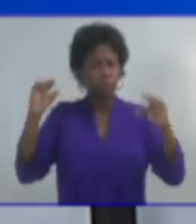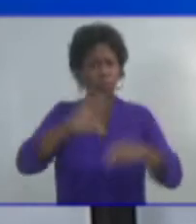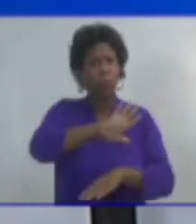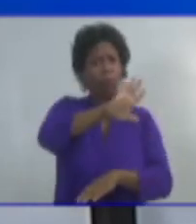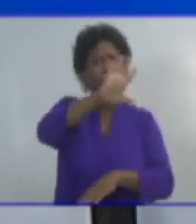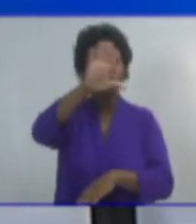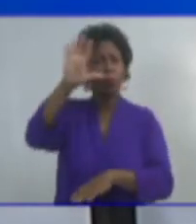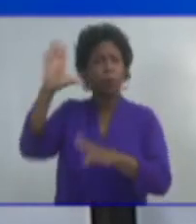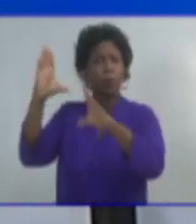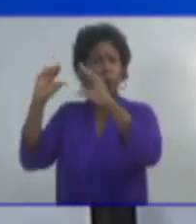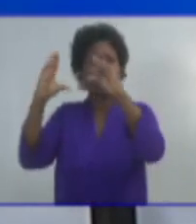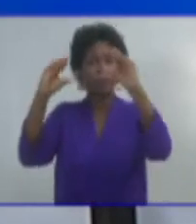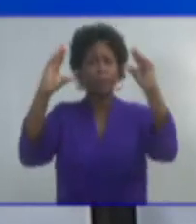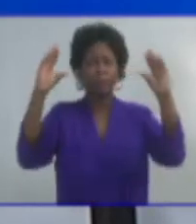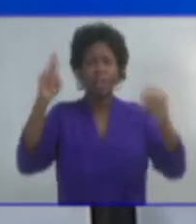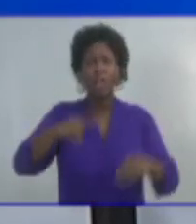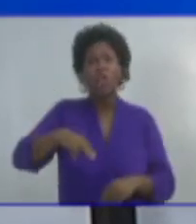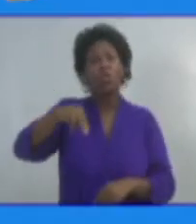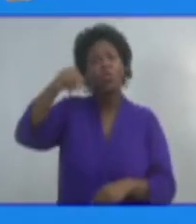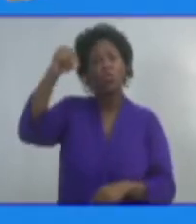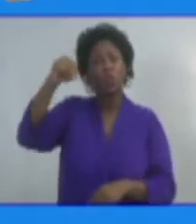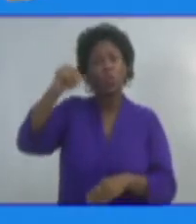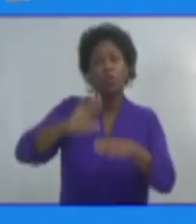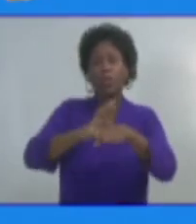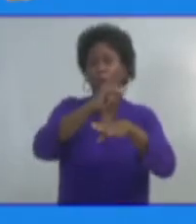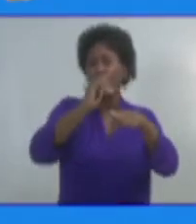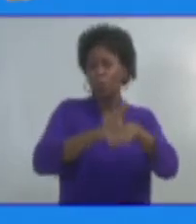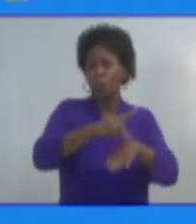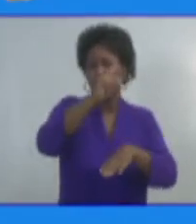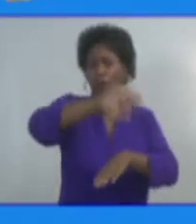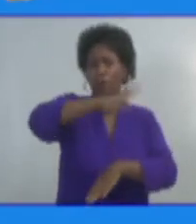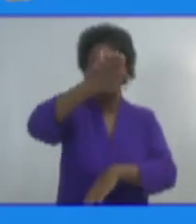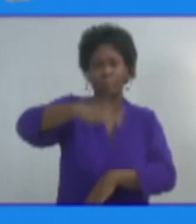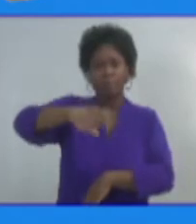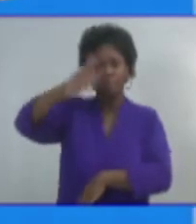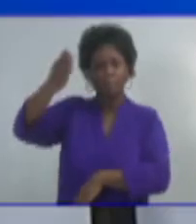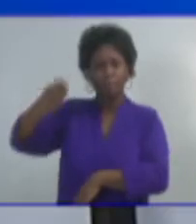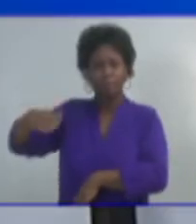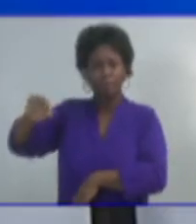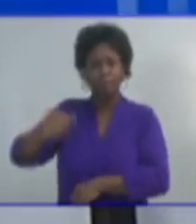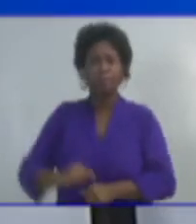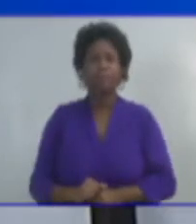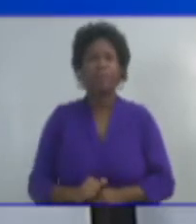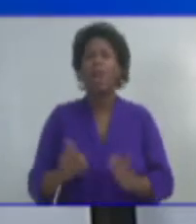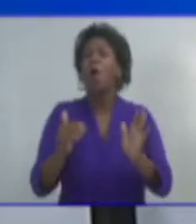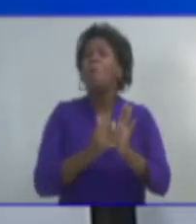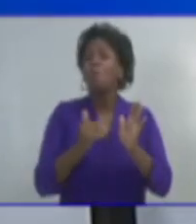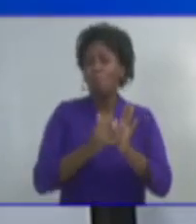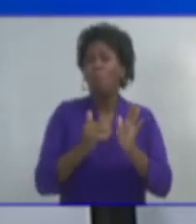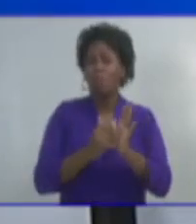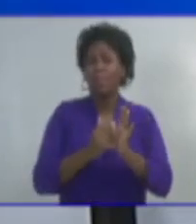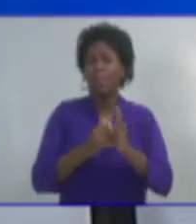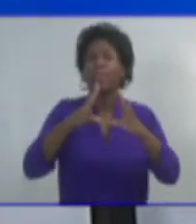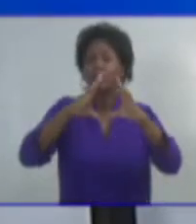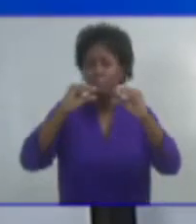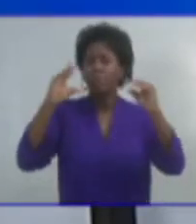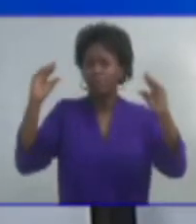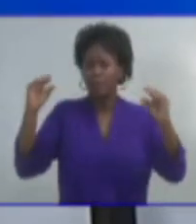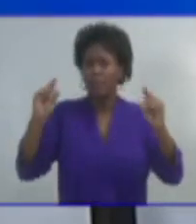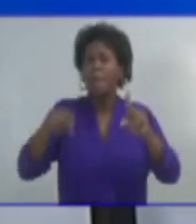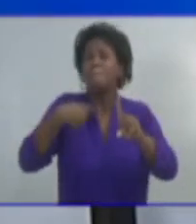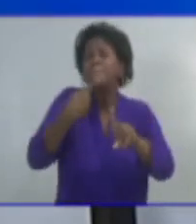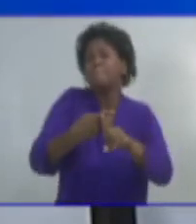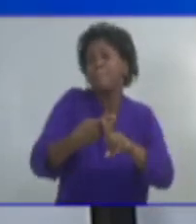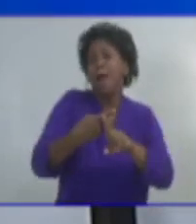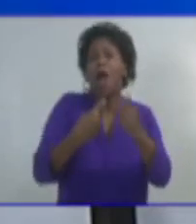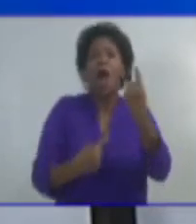parcialmente nublados hacia zona de la costa norte y las montañas. Ya en la tarde la nubosidad se incrementará hasta nublarse en ocasiones en